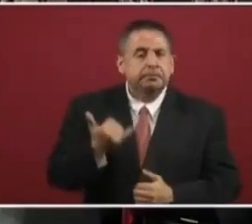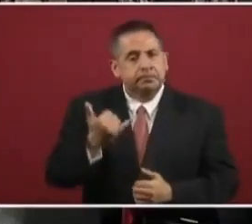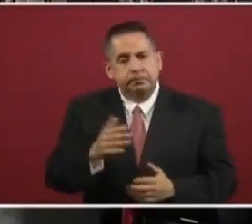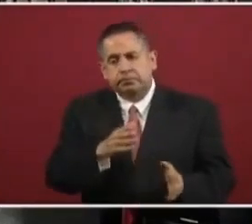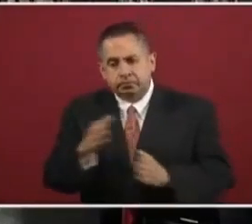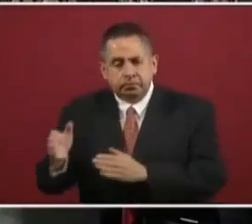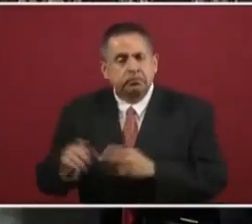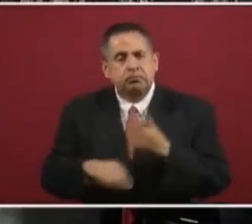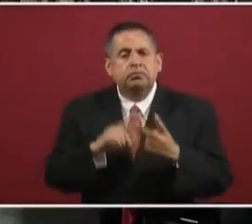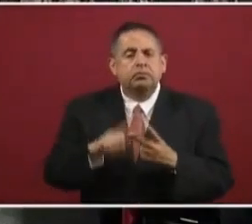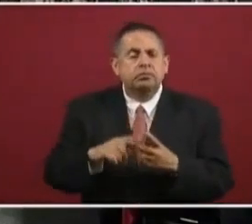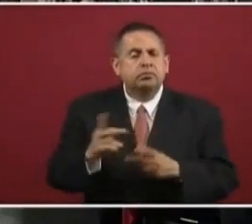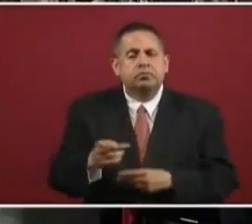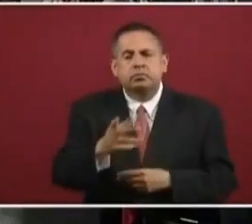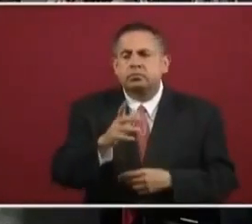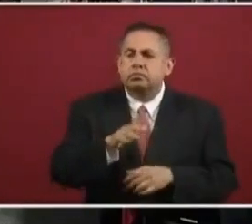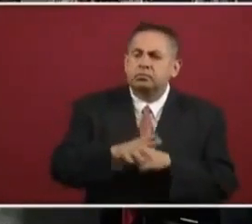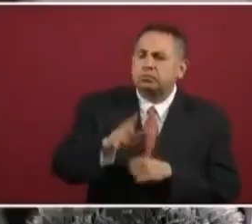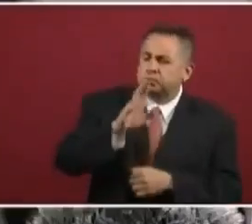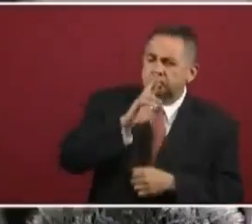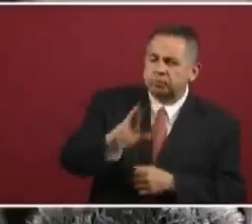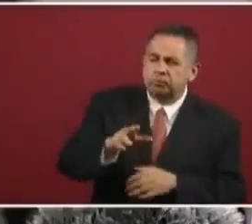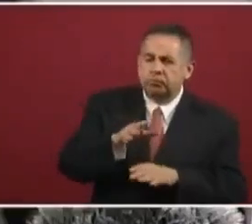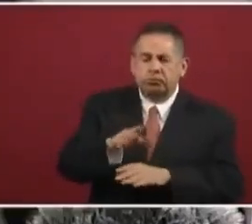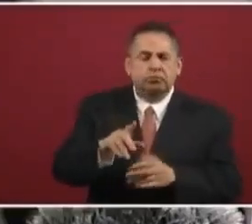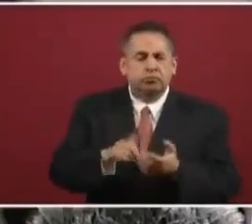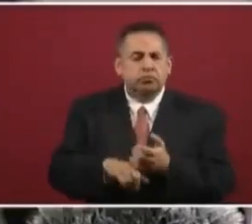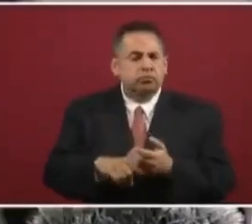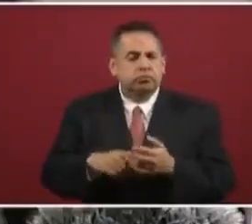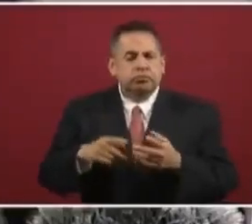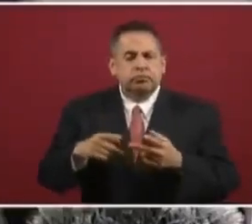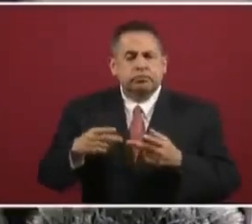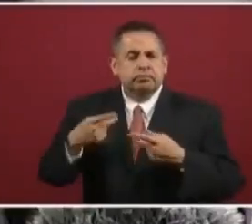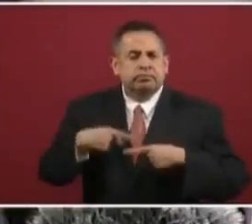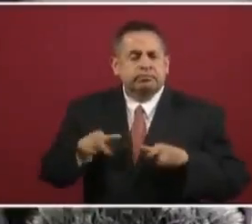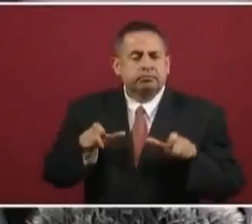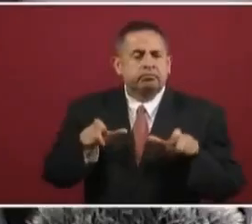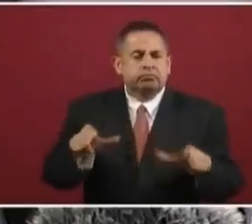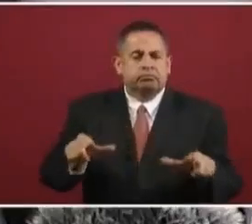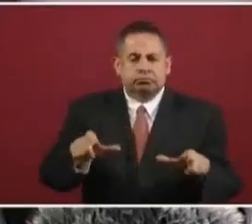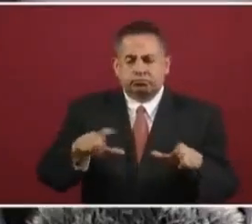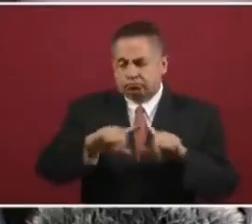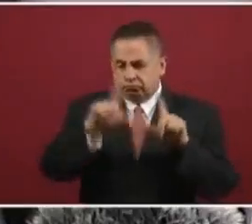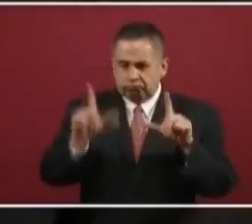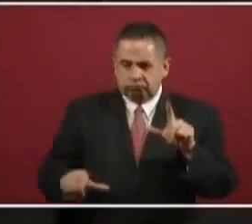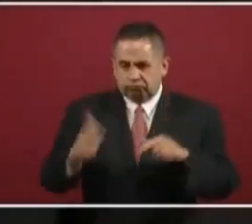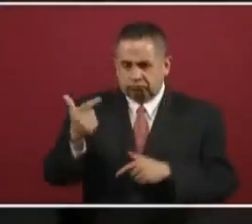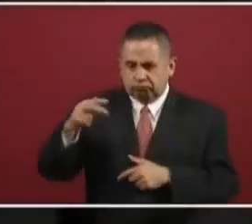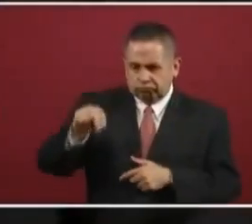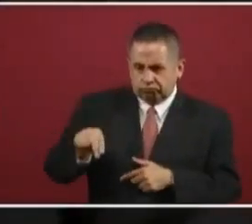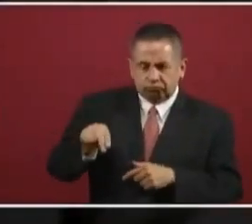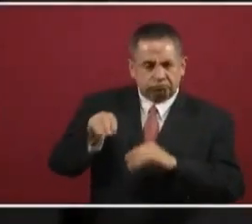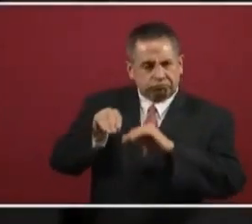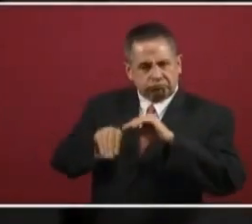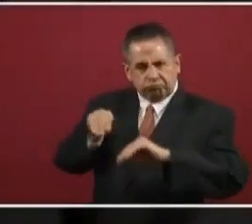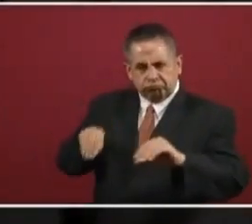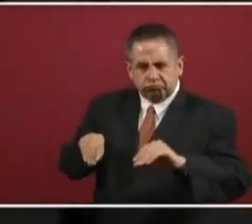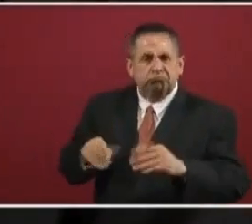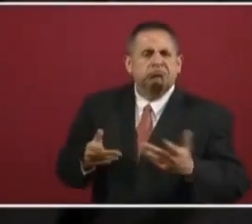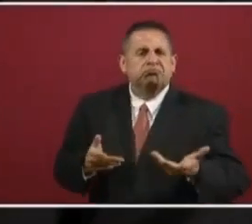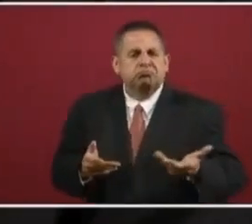en otro tema qué reporte ha tenido respecto al despliegue en estos primeros días de la guardia nacional bien